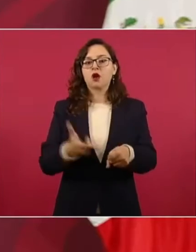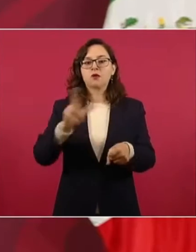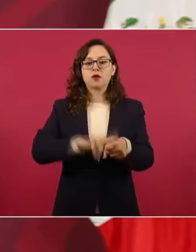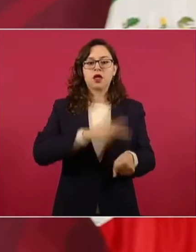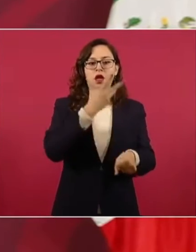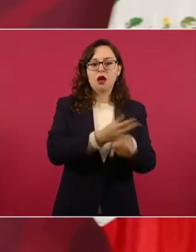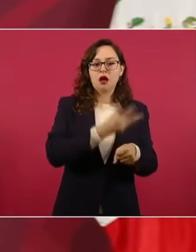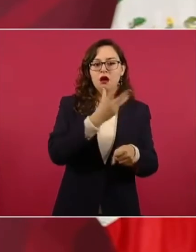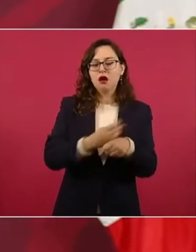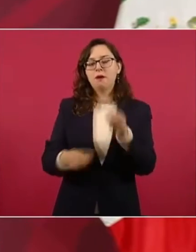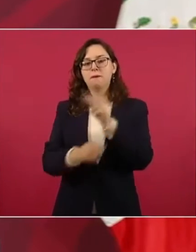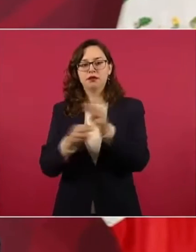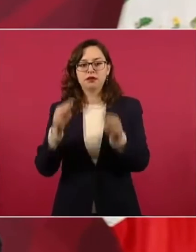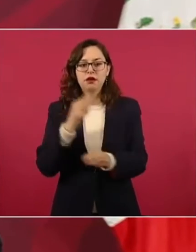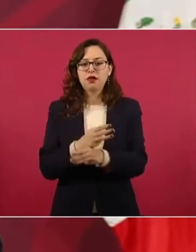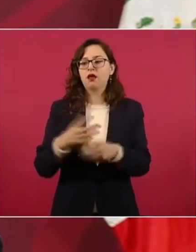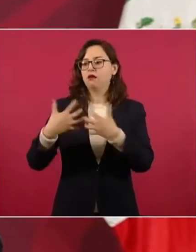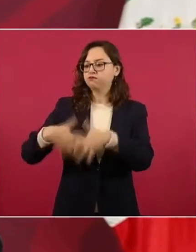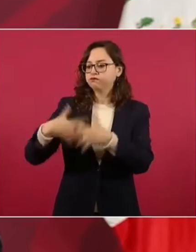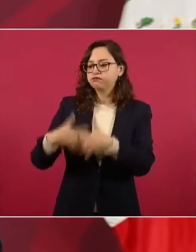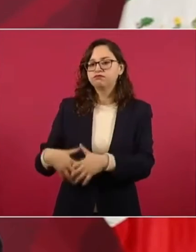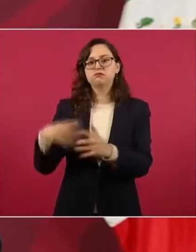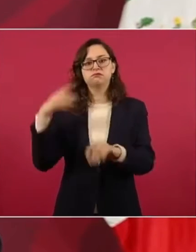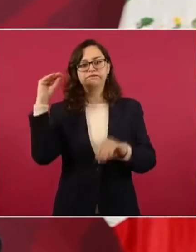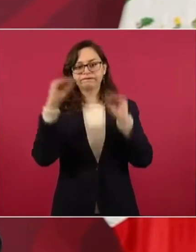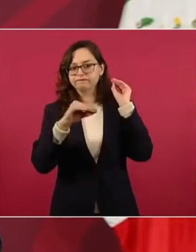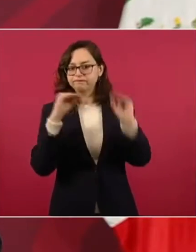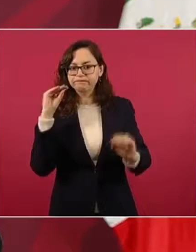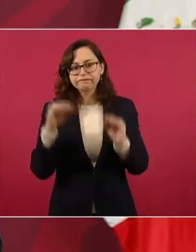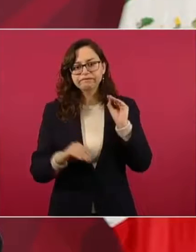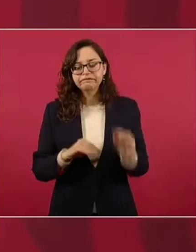hospitales, equipando los hospitales,